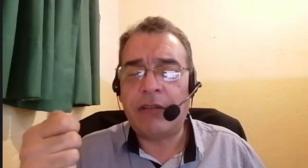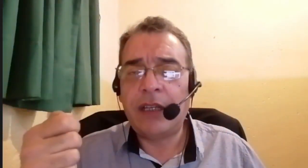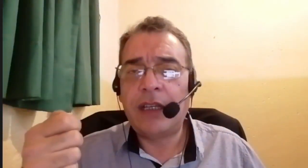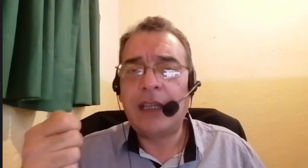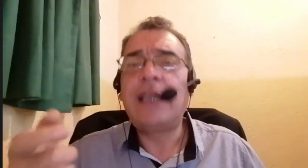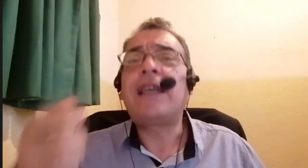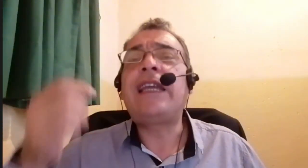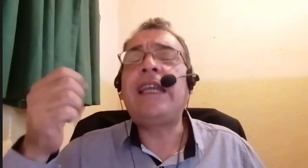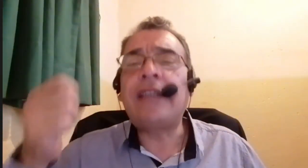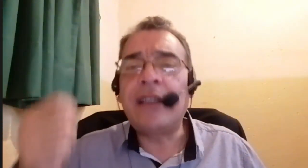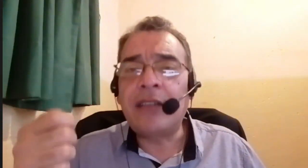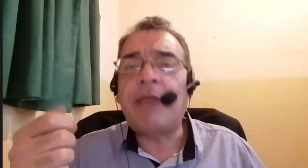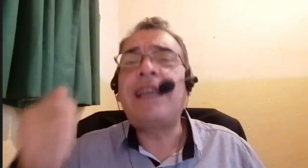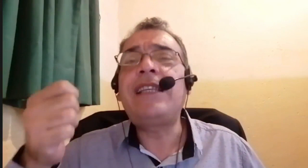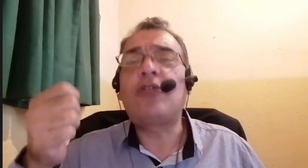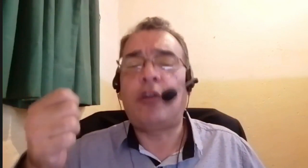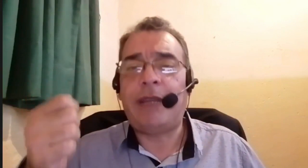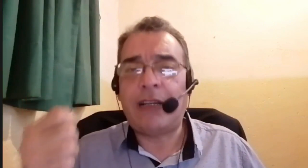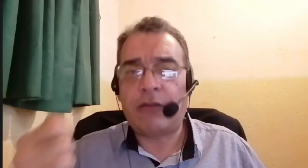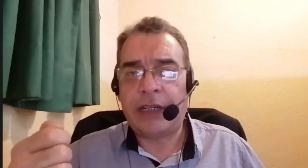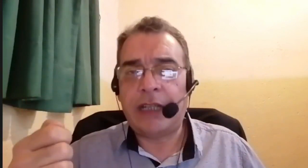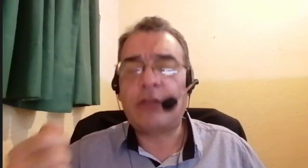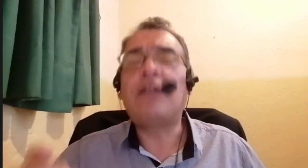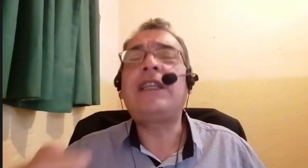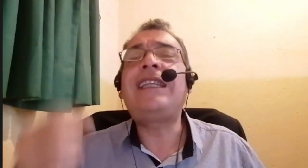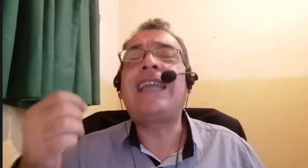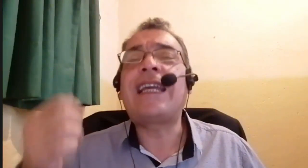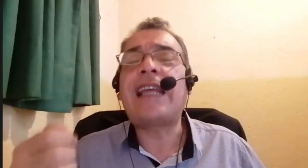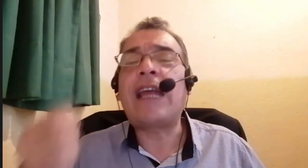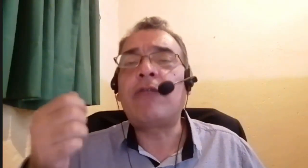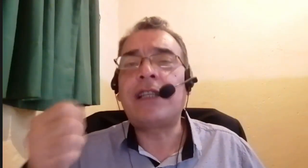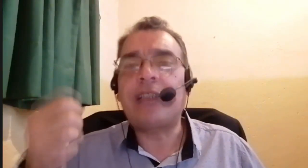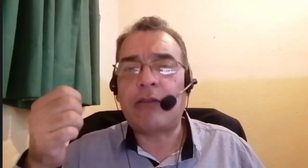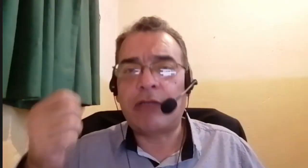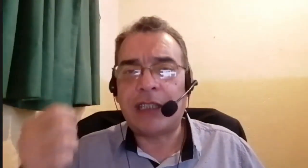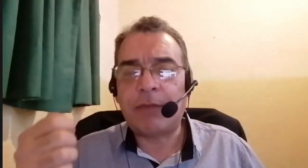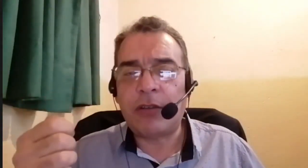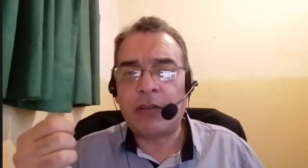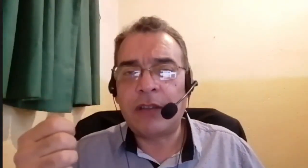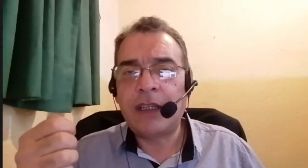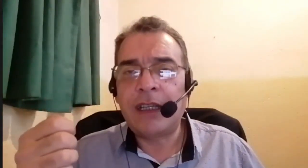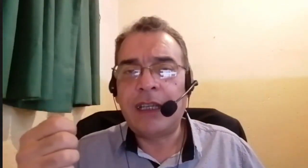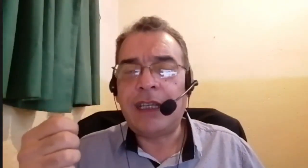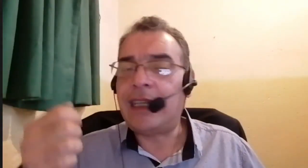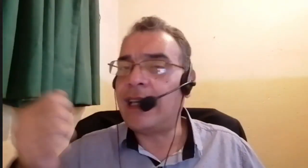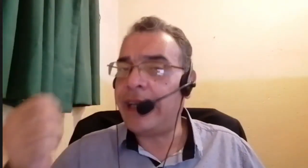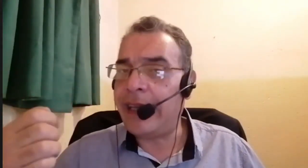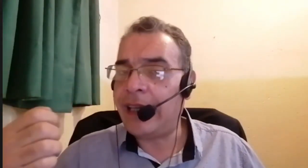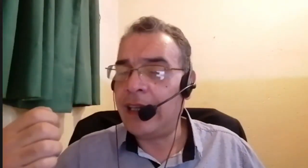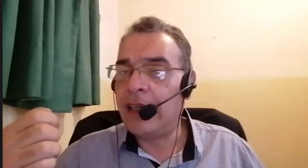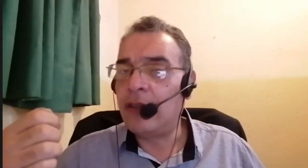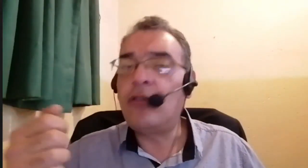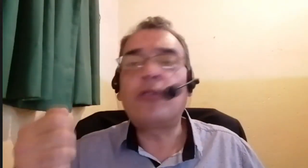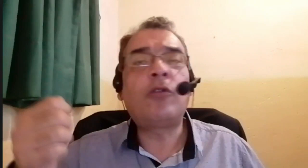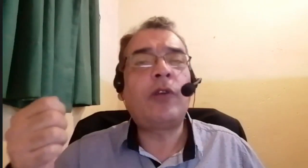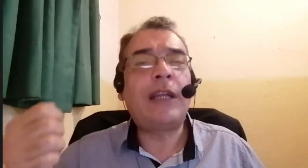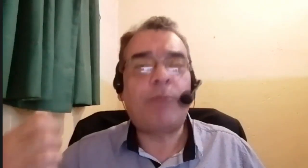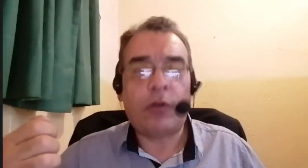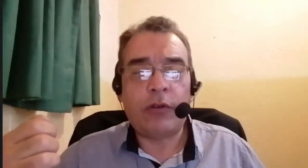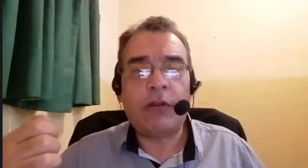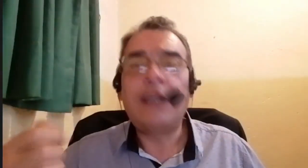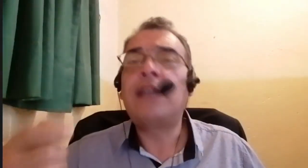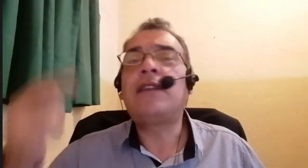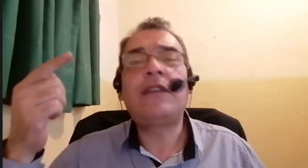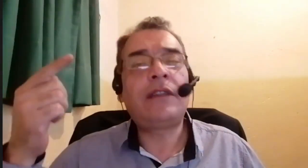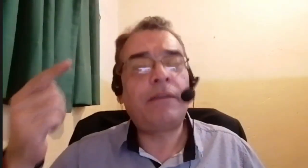Castillo intentaba disolver al Congreso y declarar un estado de excepción. ¿Y qué cree? No tuvo el